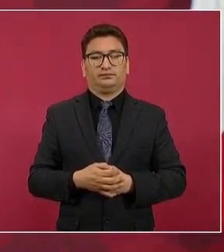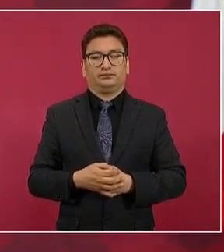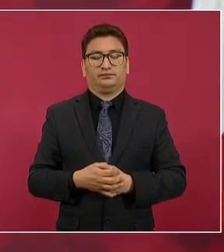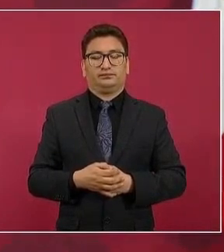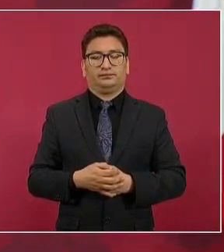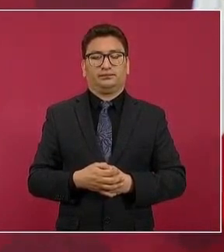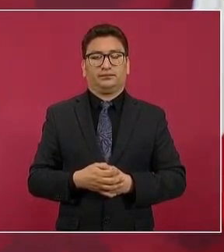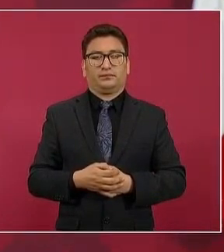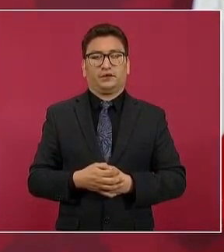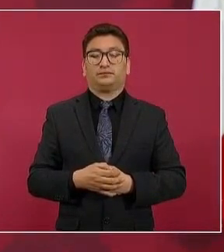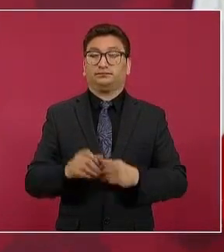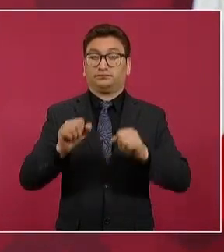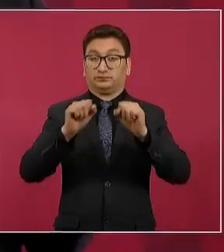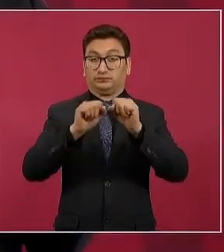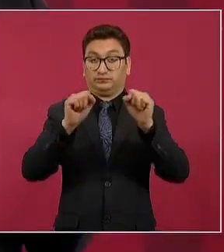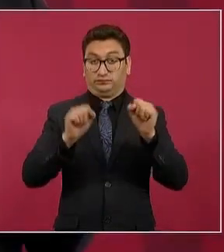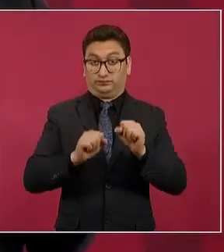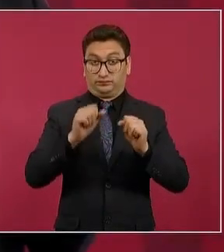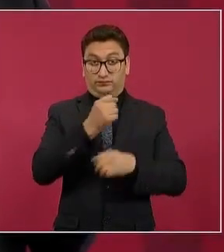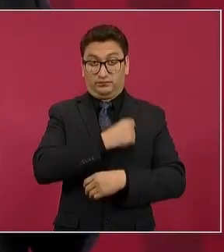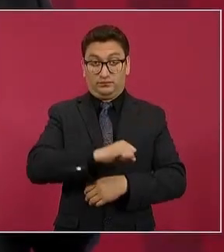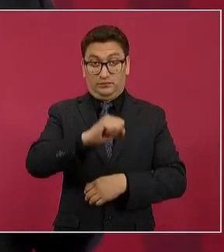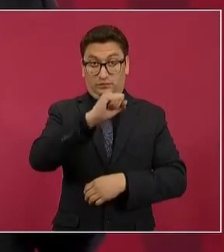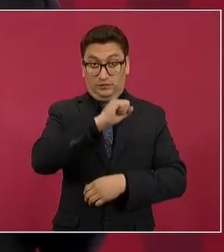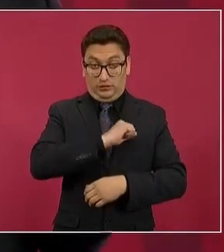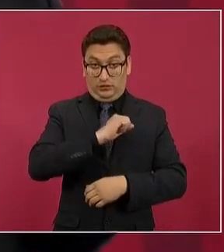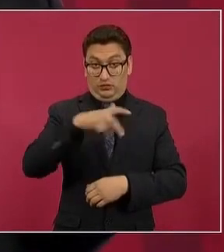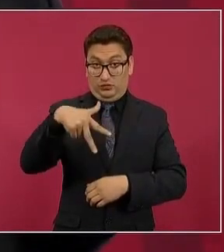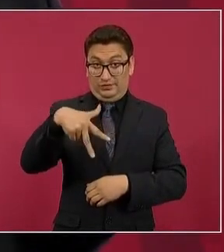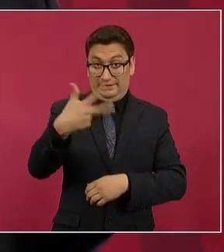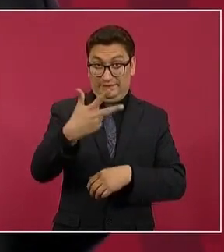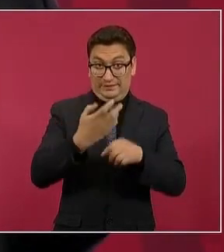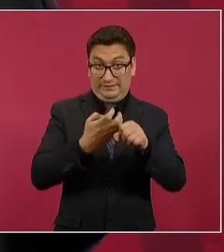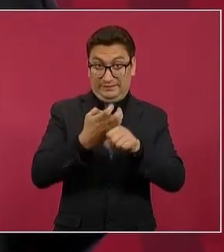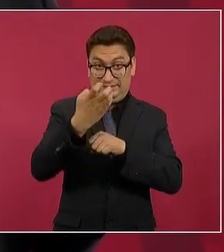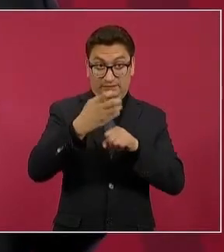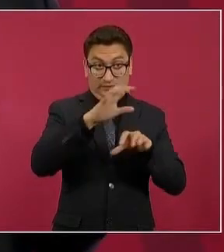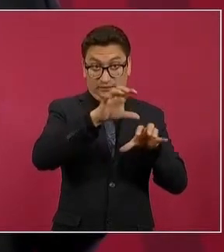los sistemas de salud de 13 estados